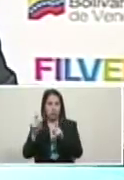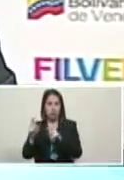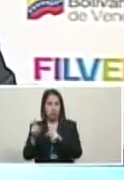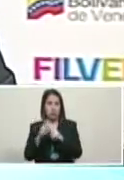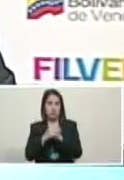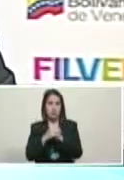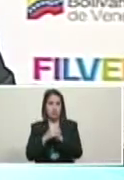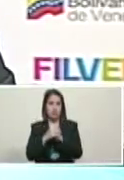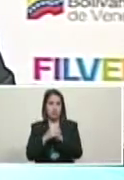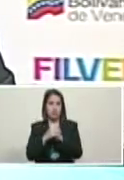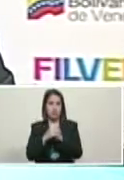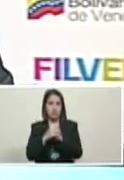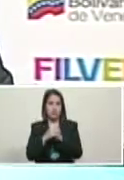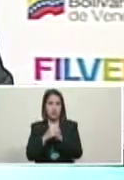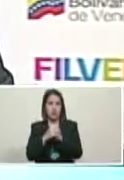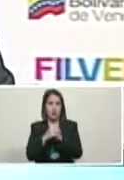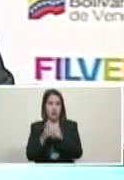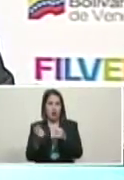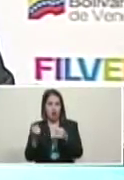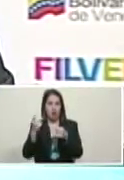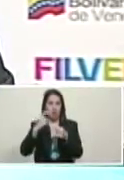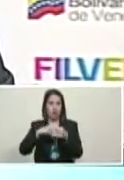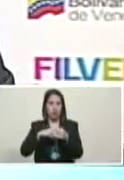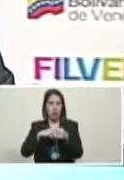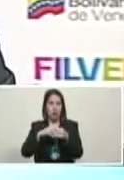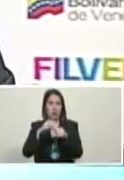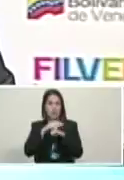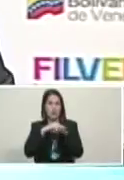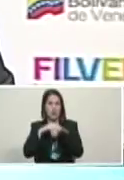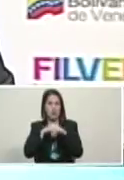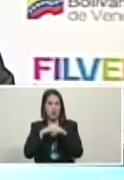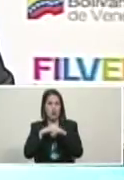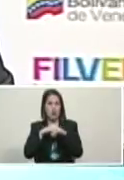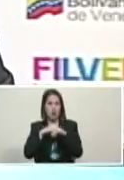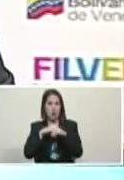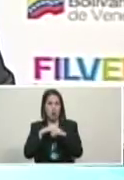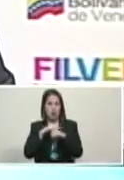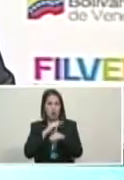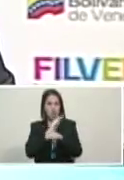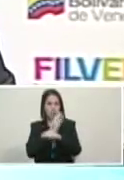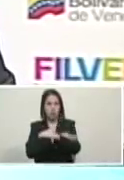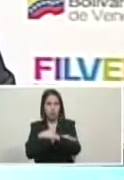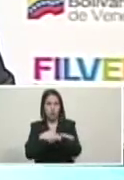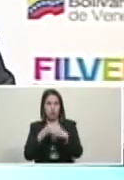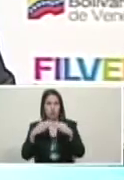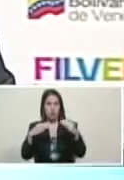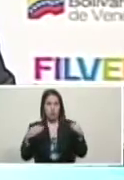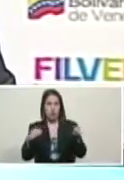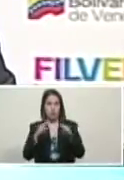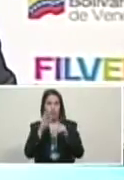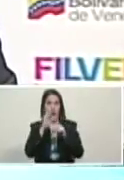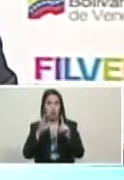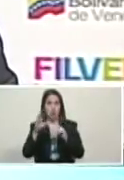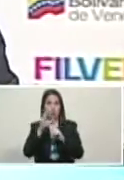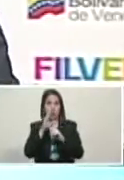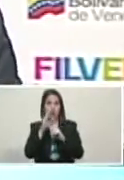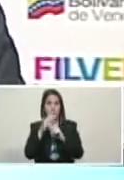instituciones educativas adscritas al Ministerio del Poder Popular para la Cultura.